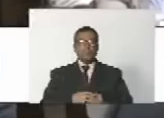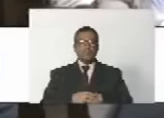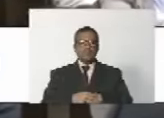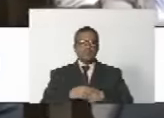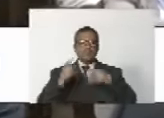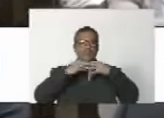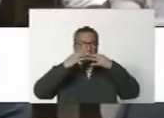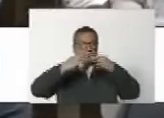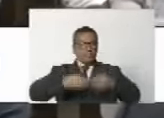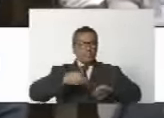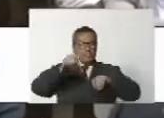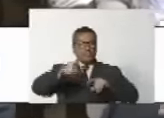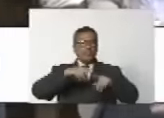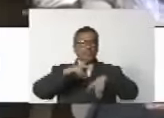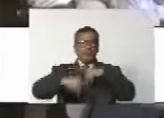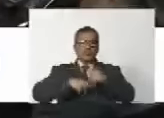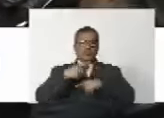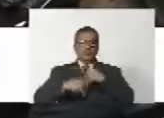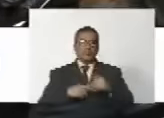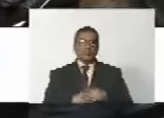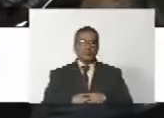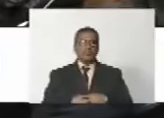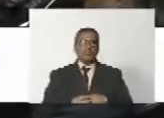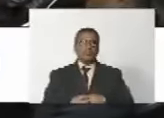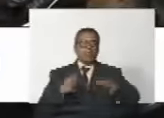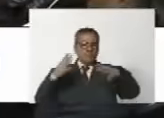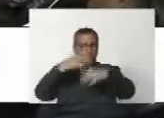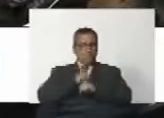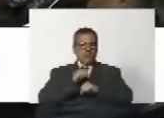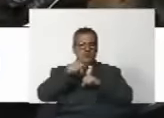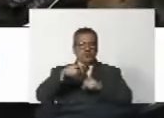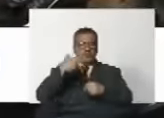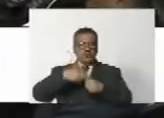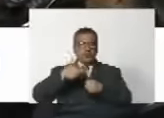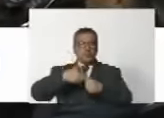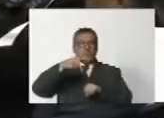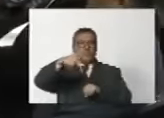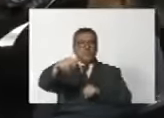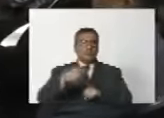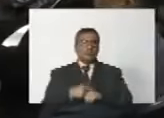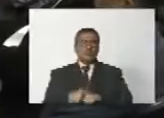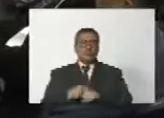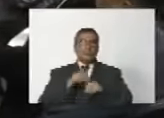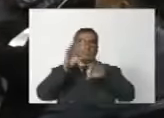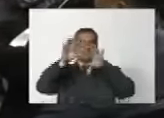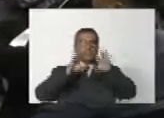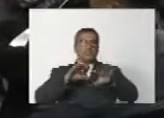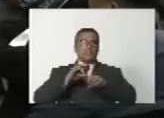es realmente un productor confiable de crudo para los